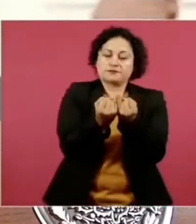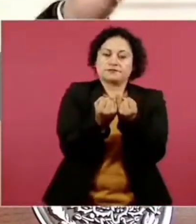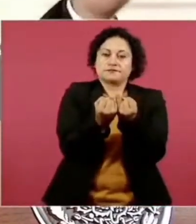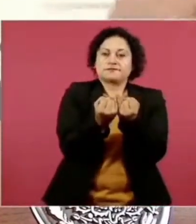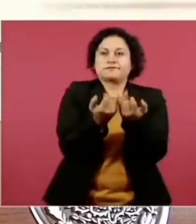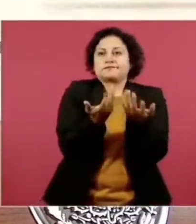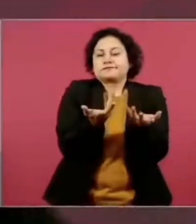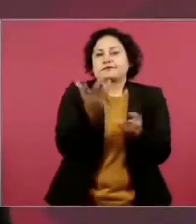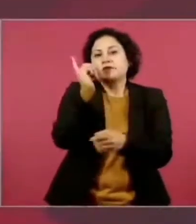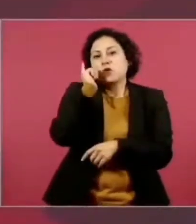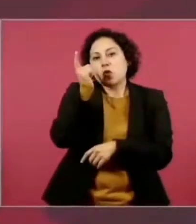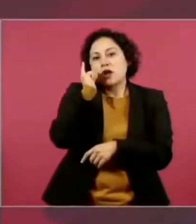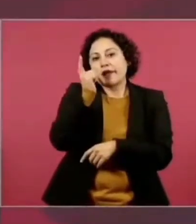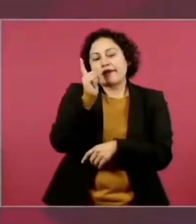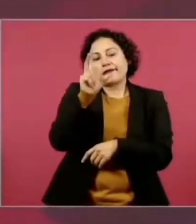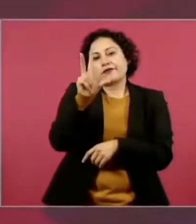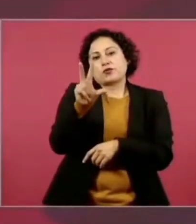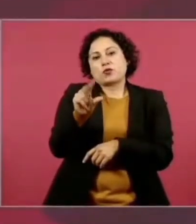como